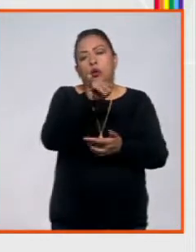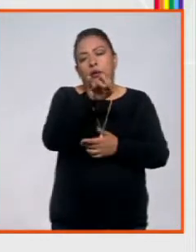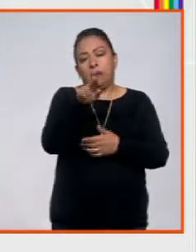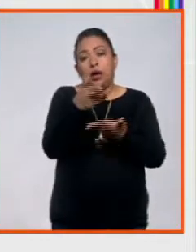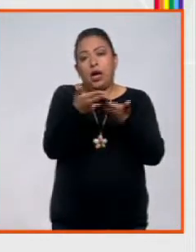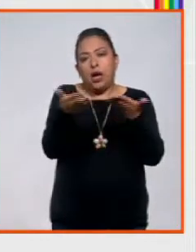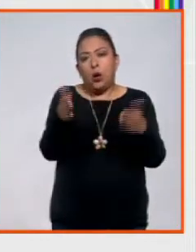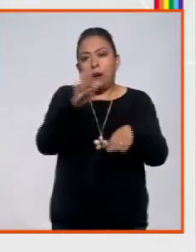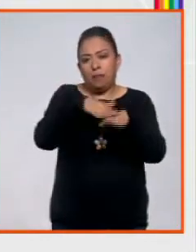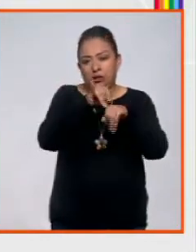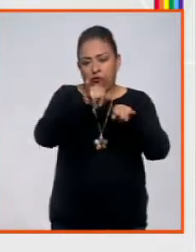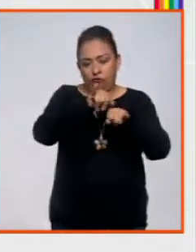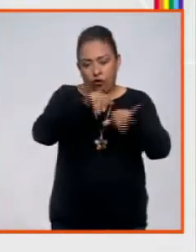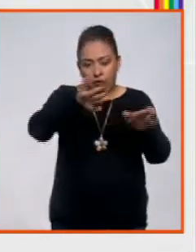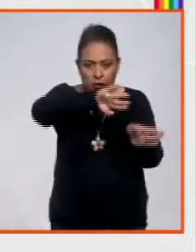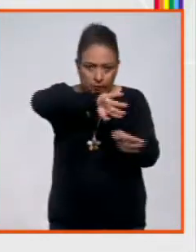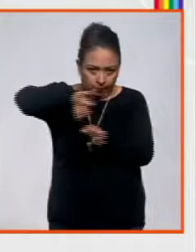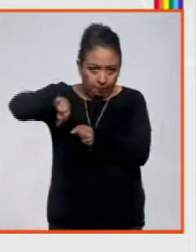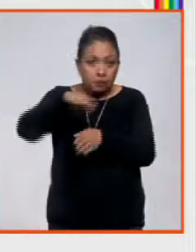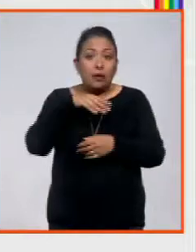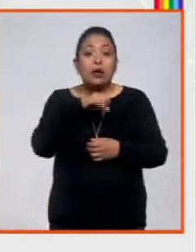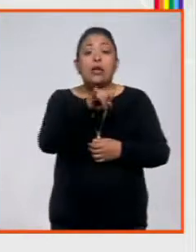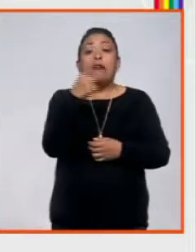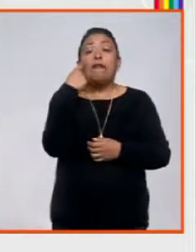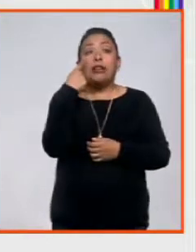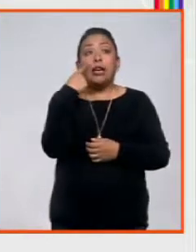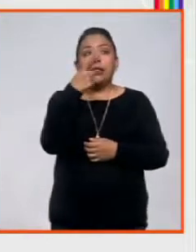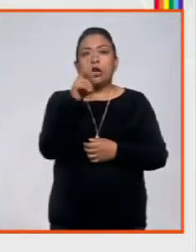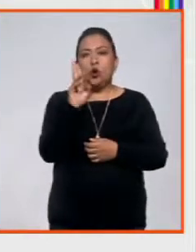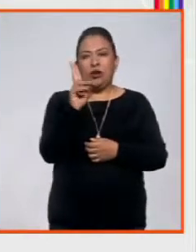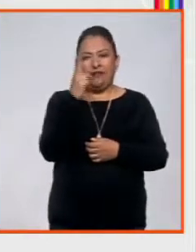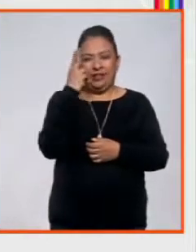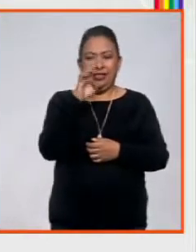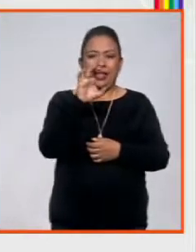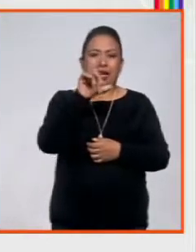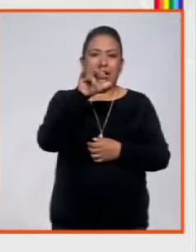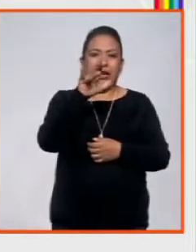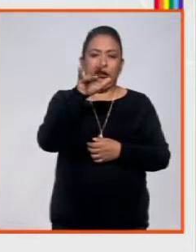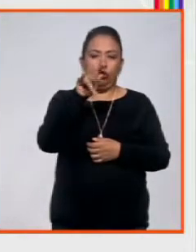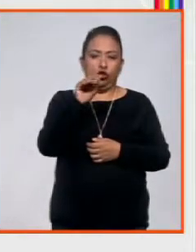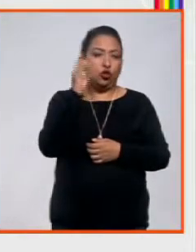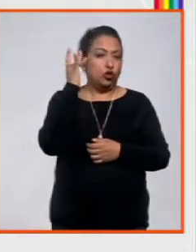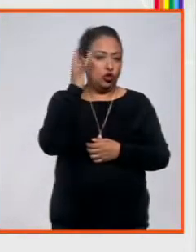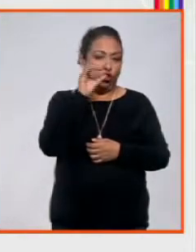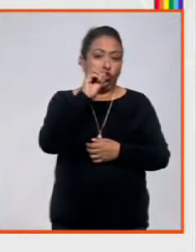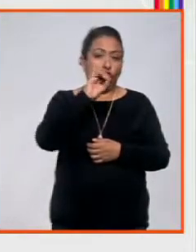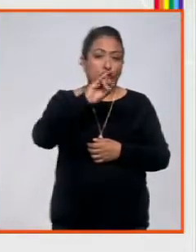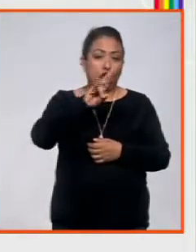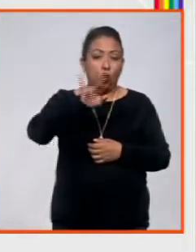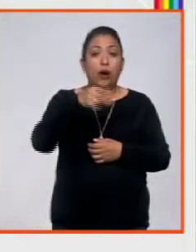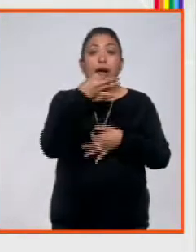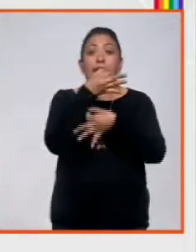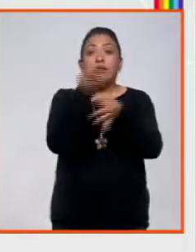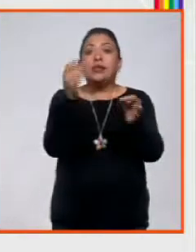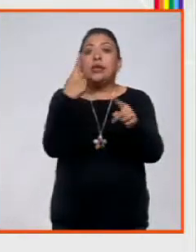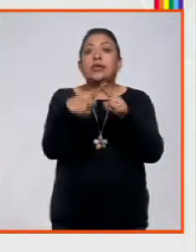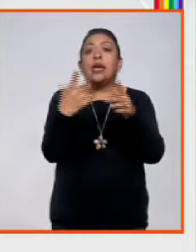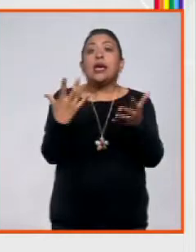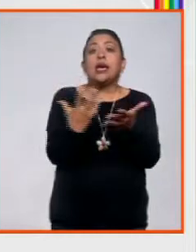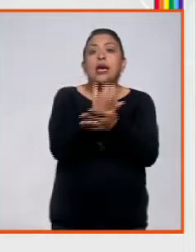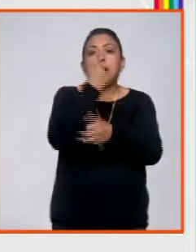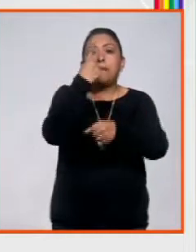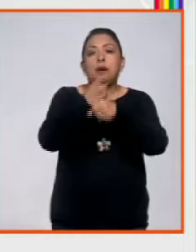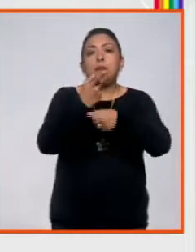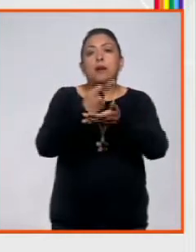tema por lo pronto hay más información a la hora 7 de rafa porque en la universidad del claustro de sor juana se anunció la obra ganadora desde el